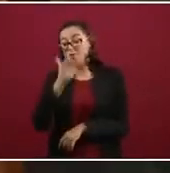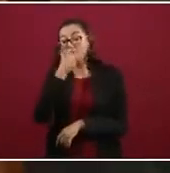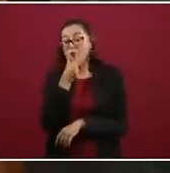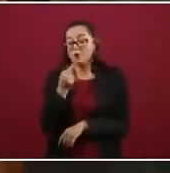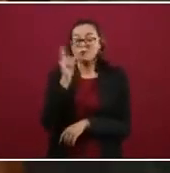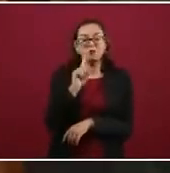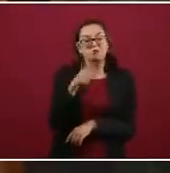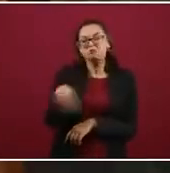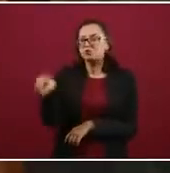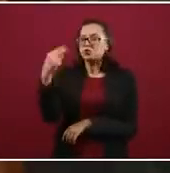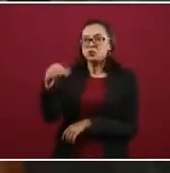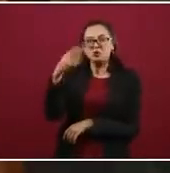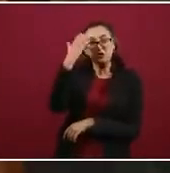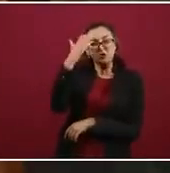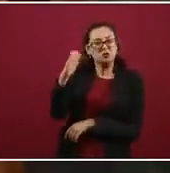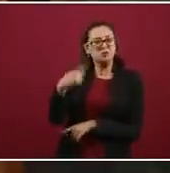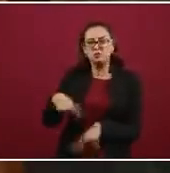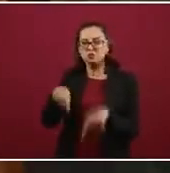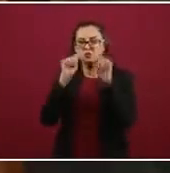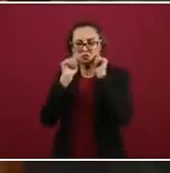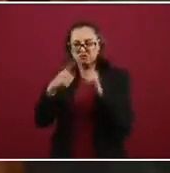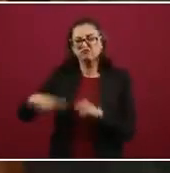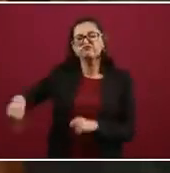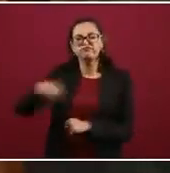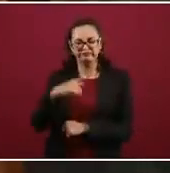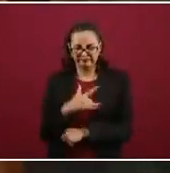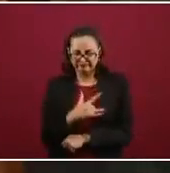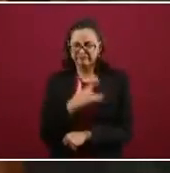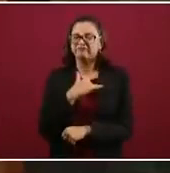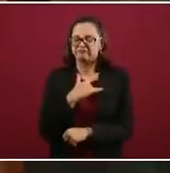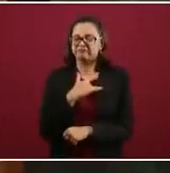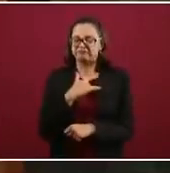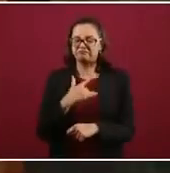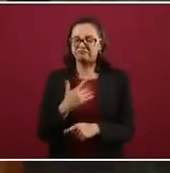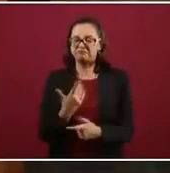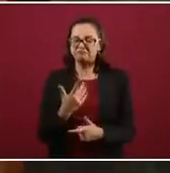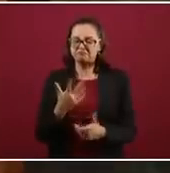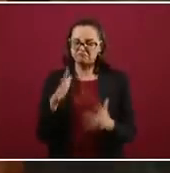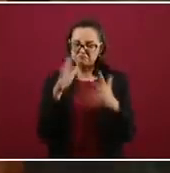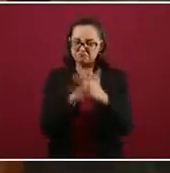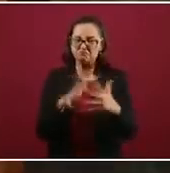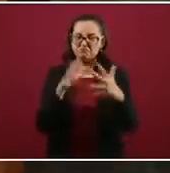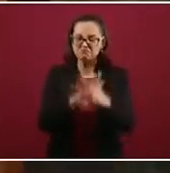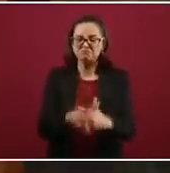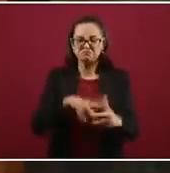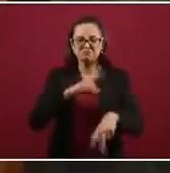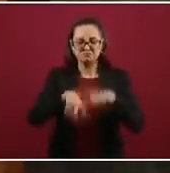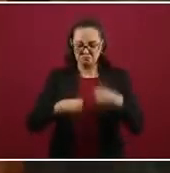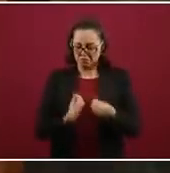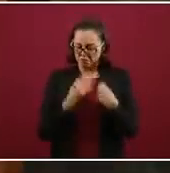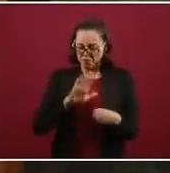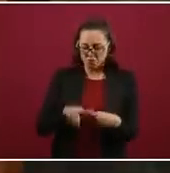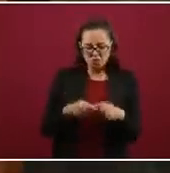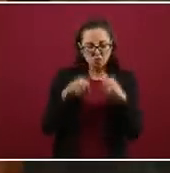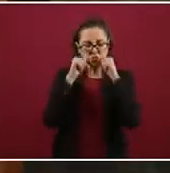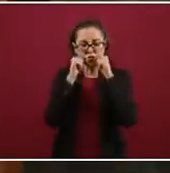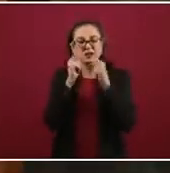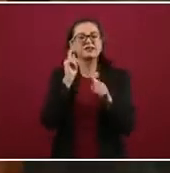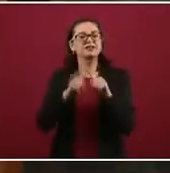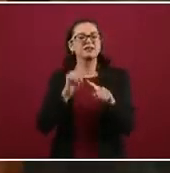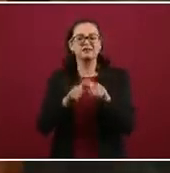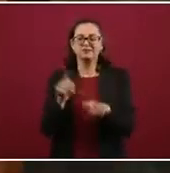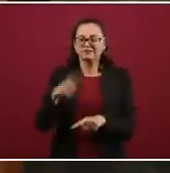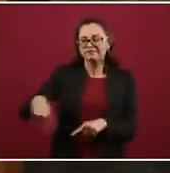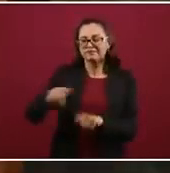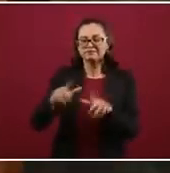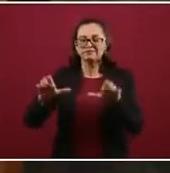a dar sus vidas por lograr un cambio para las próximas generaciones. Nos estamos refiriendo, por supuesto, a los indios laboríos del